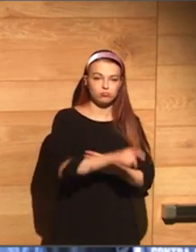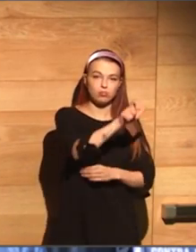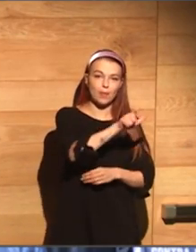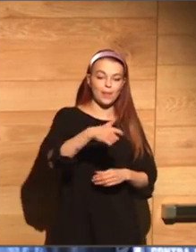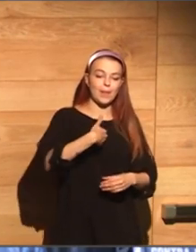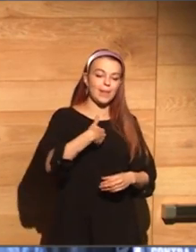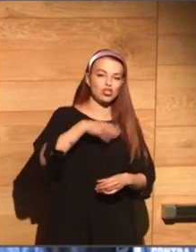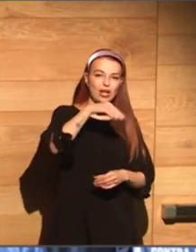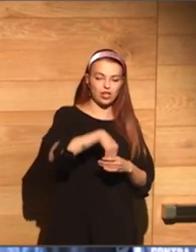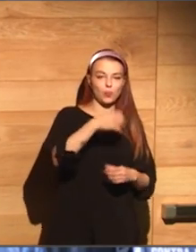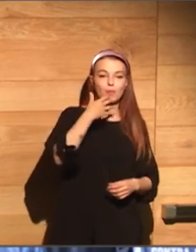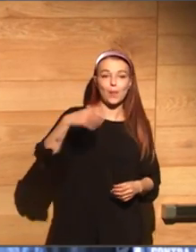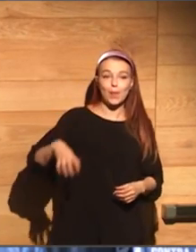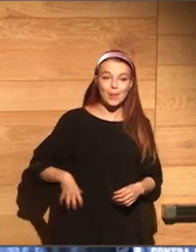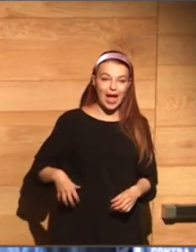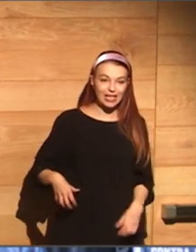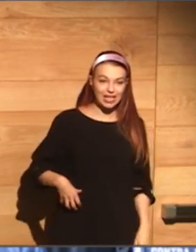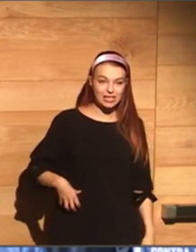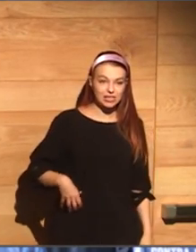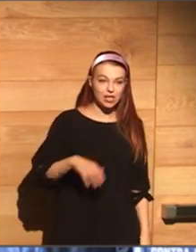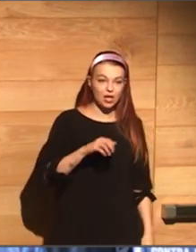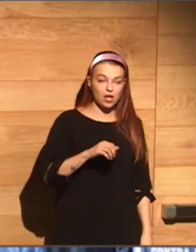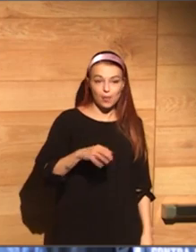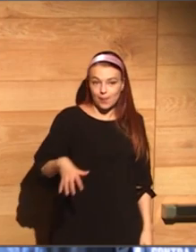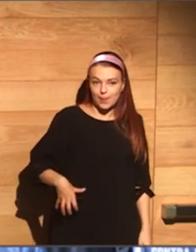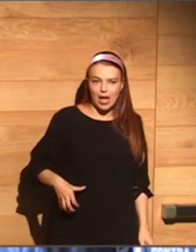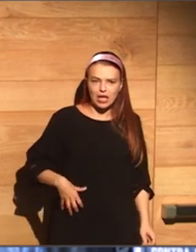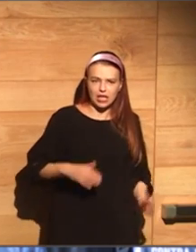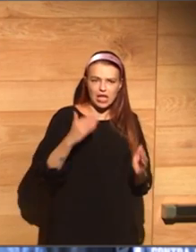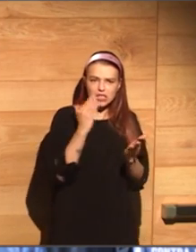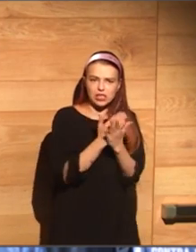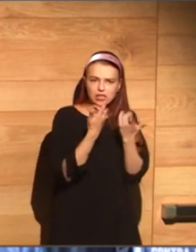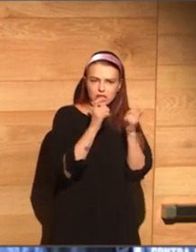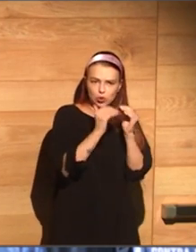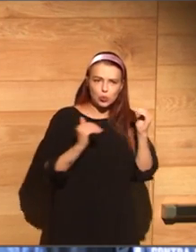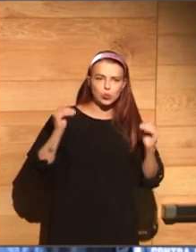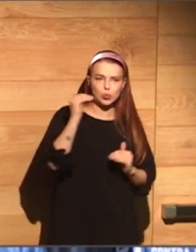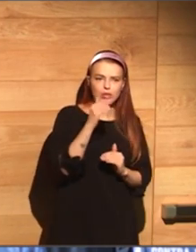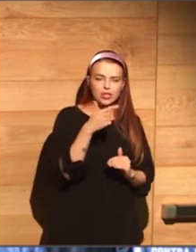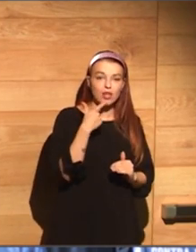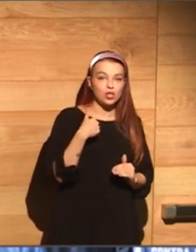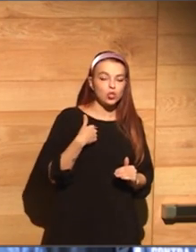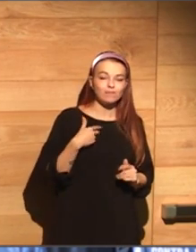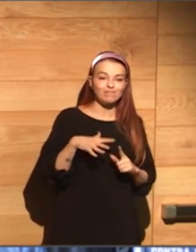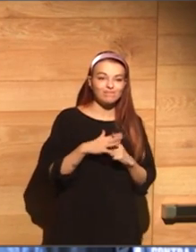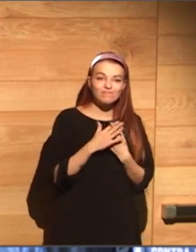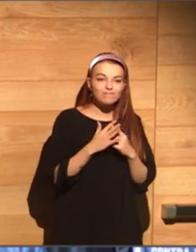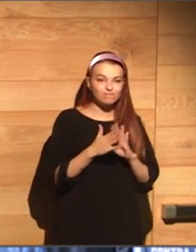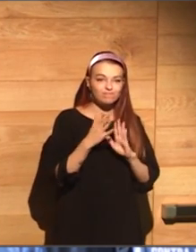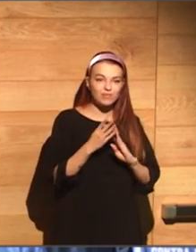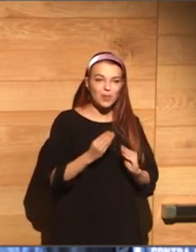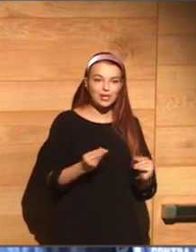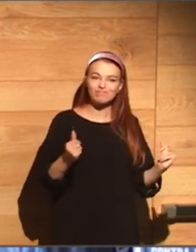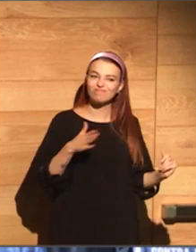El marqués de alta alcurnia, que no quiere aceptar que se acaba su momento y que además está acostumbrado